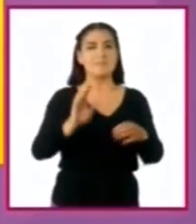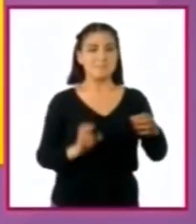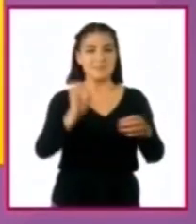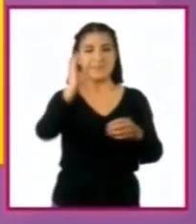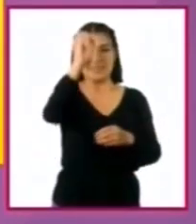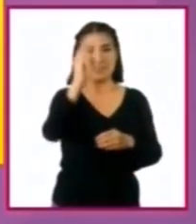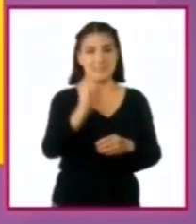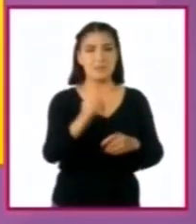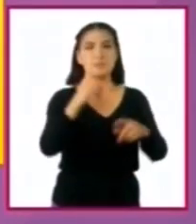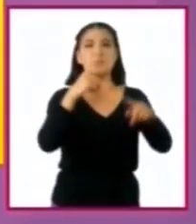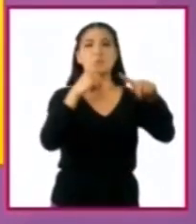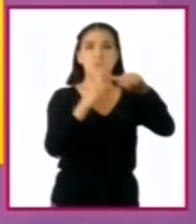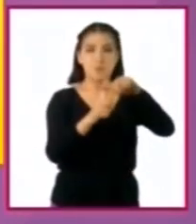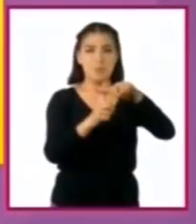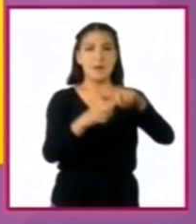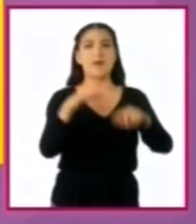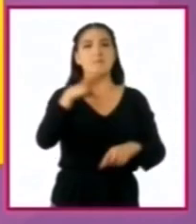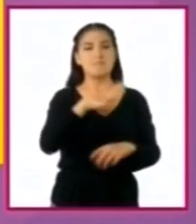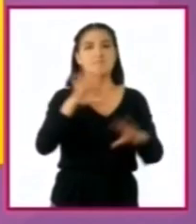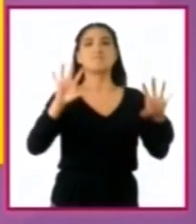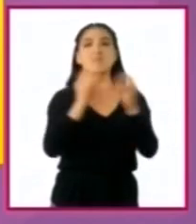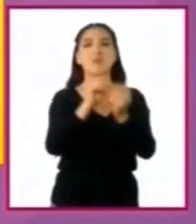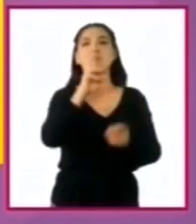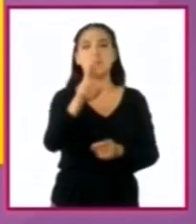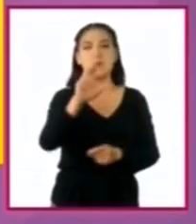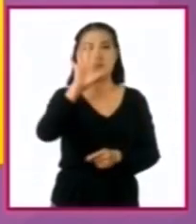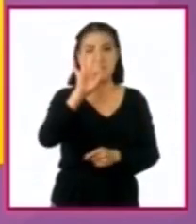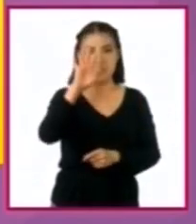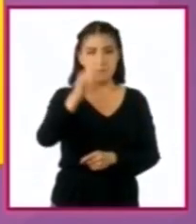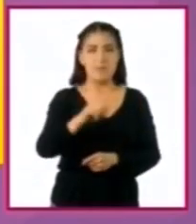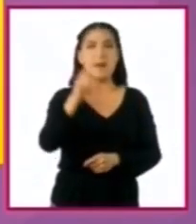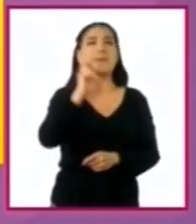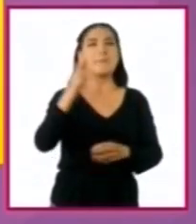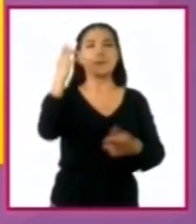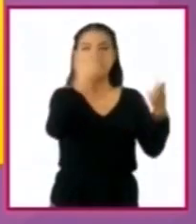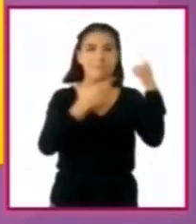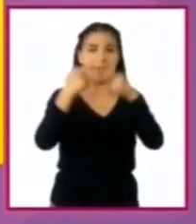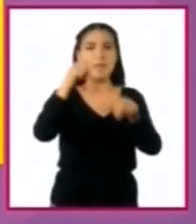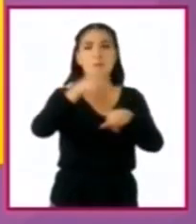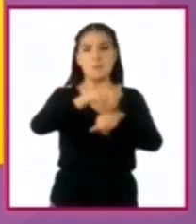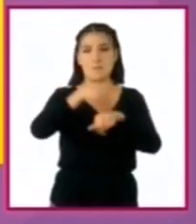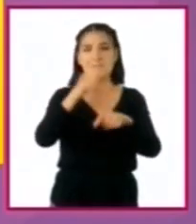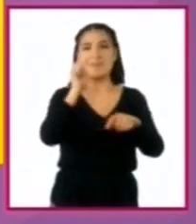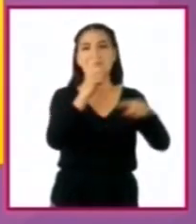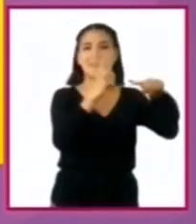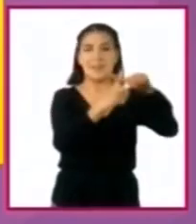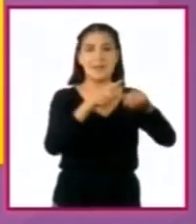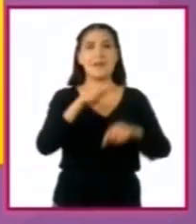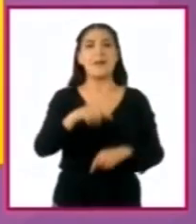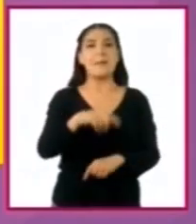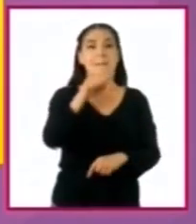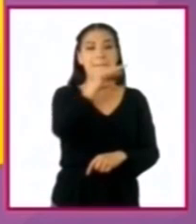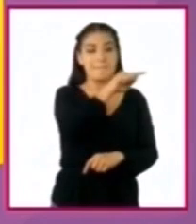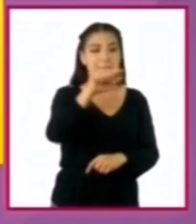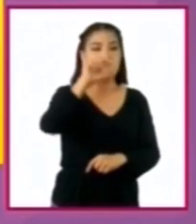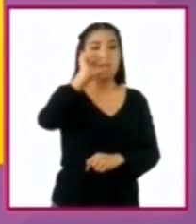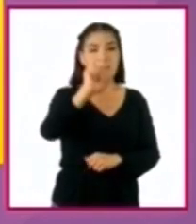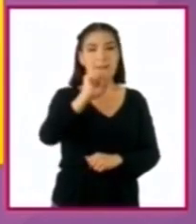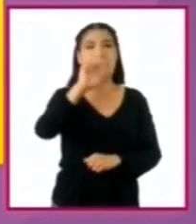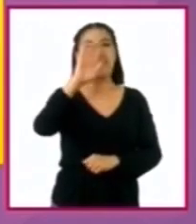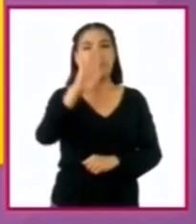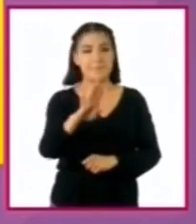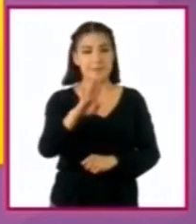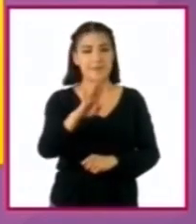y multiplicados menos 49. Analizamos la regla de los signos. Menos A por B es igual a